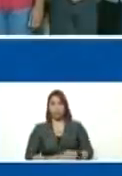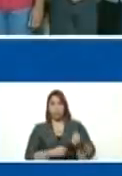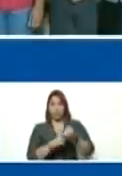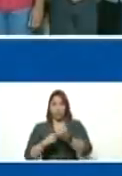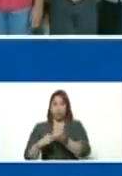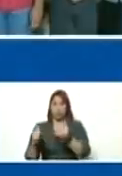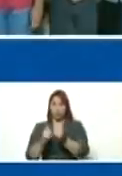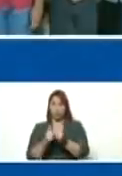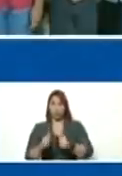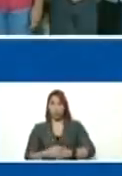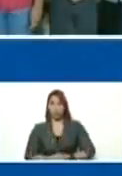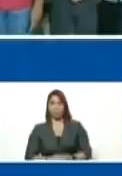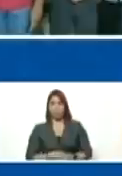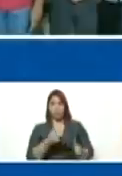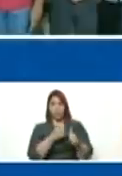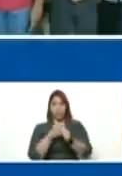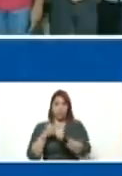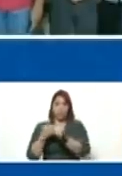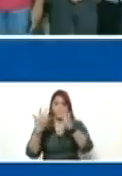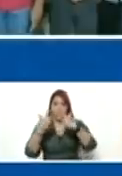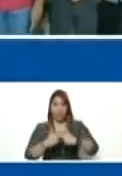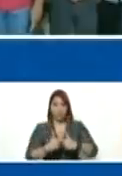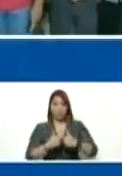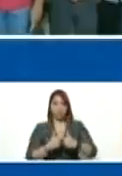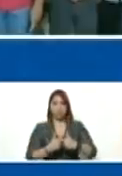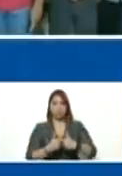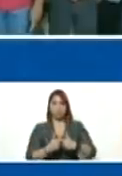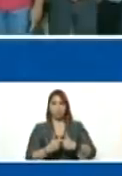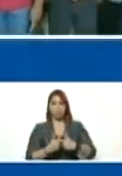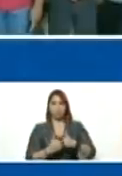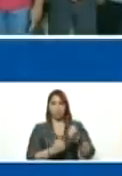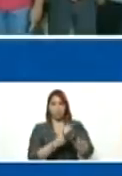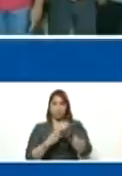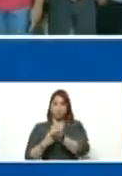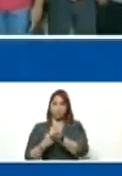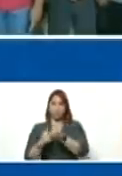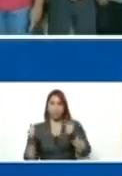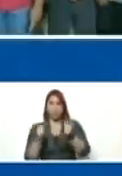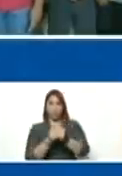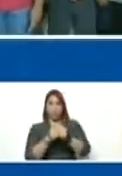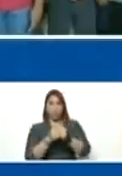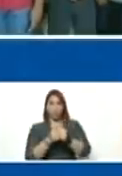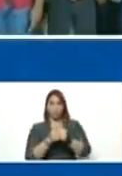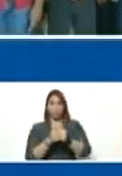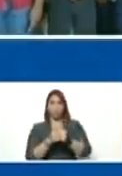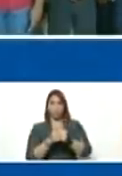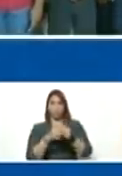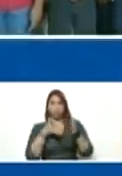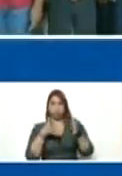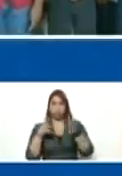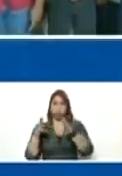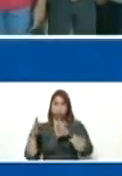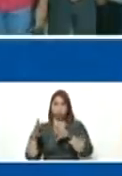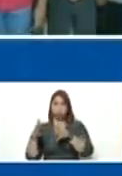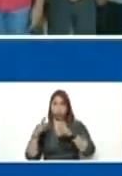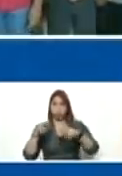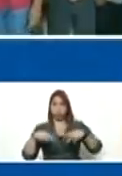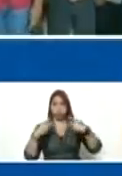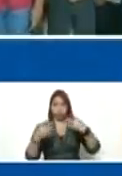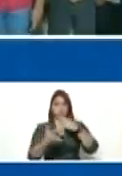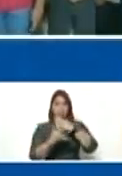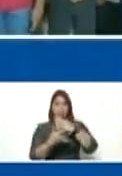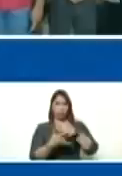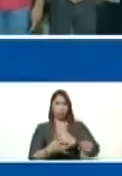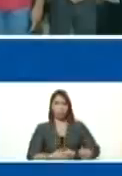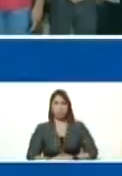con asesoría administrativa, apoyarlos con asesoría e innovación